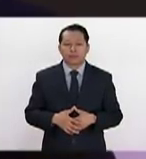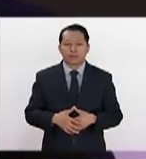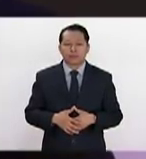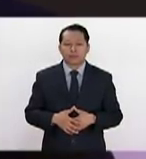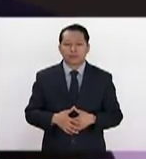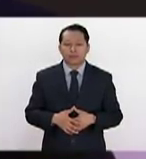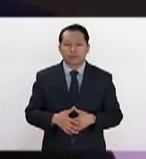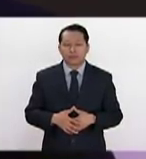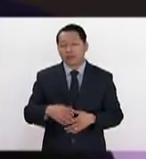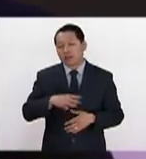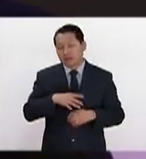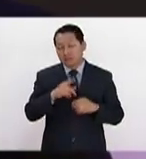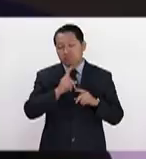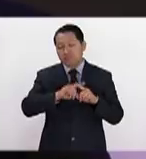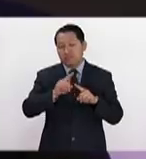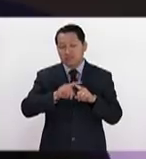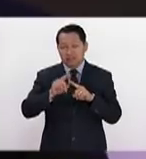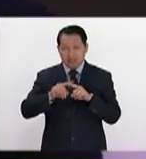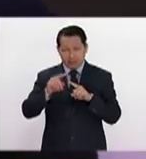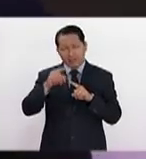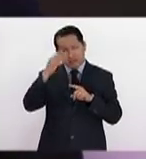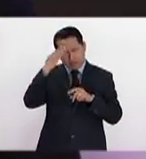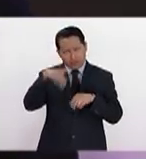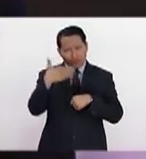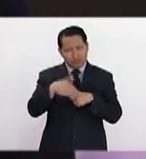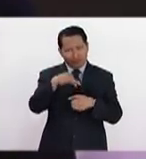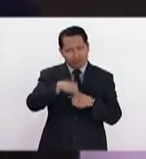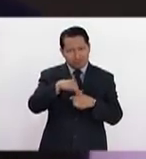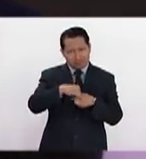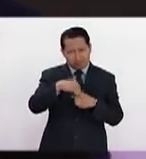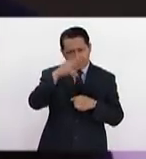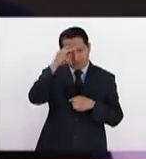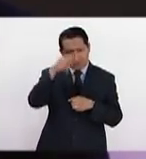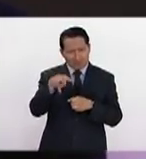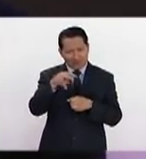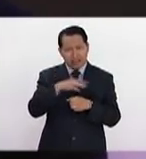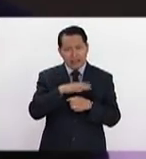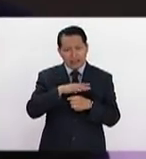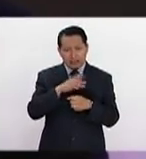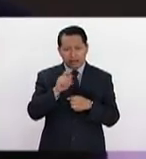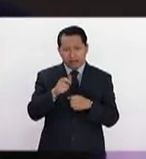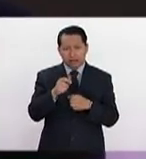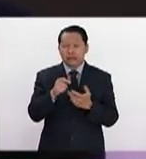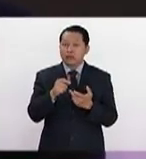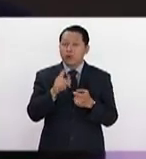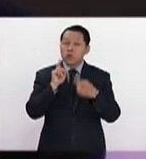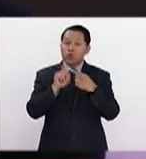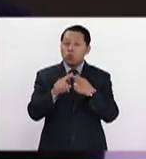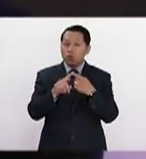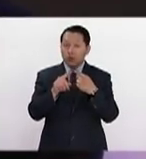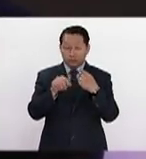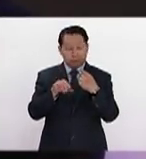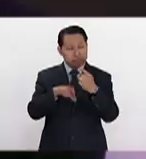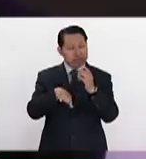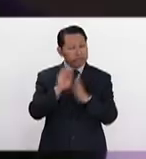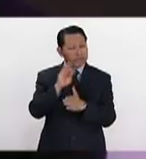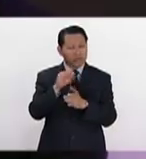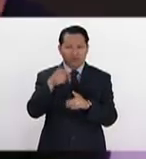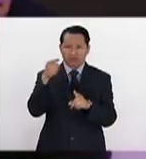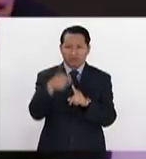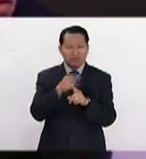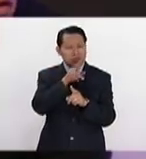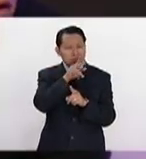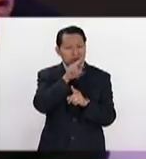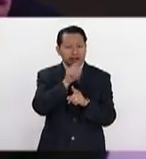varios elementos en la elección mexicana. Específicamente el primero que nos preocupa, y ya lo hemos señalado, es